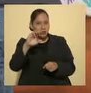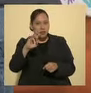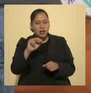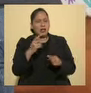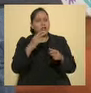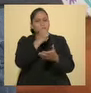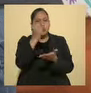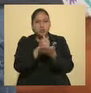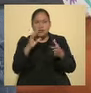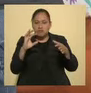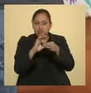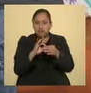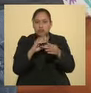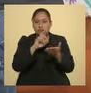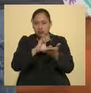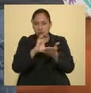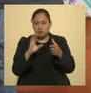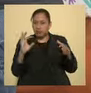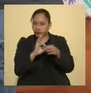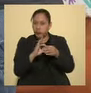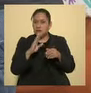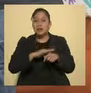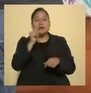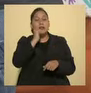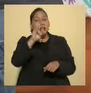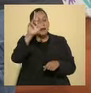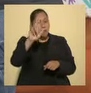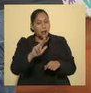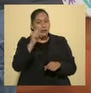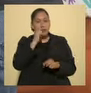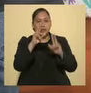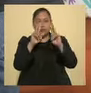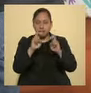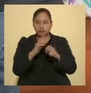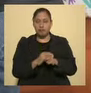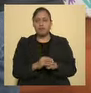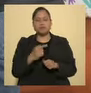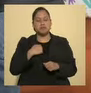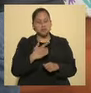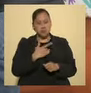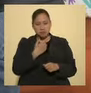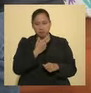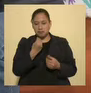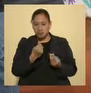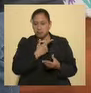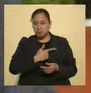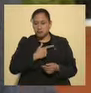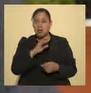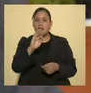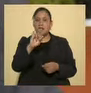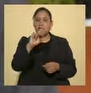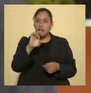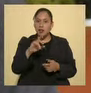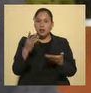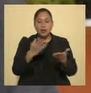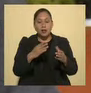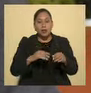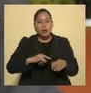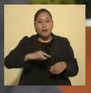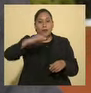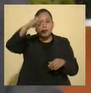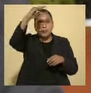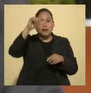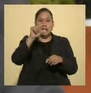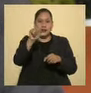más incluyente. Vamos a tener una sección todos los martes. Me da muchísimo gusto que hayas venido, Fidel, hasta el piso